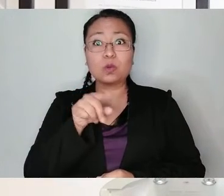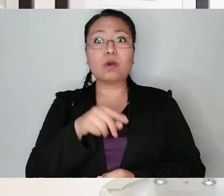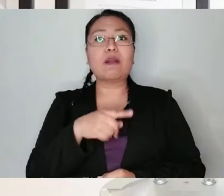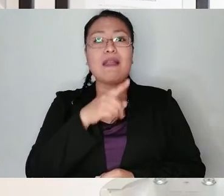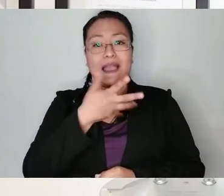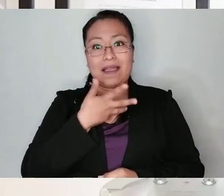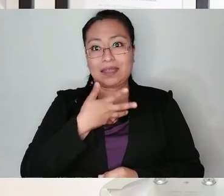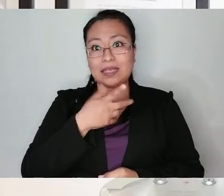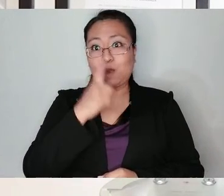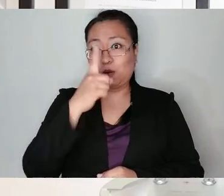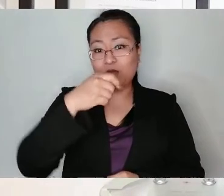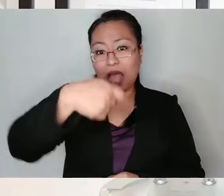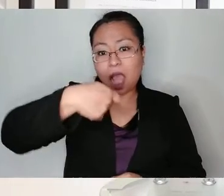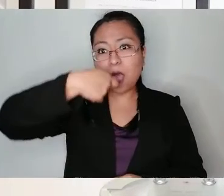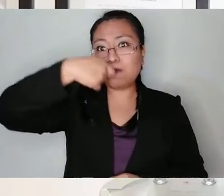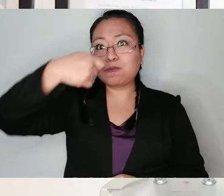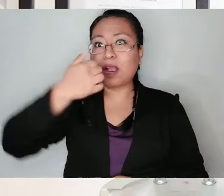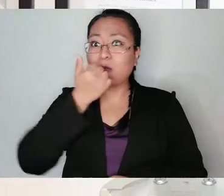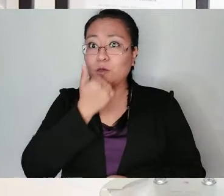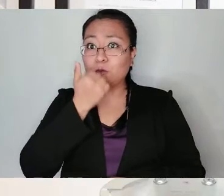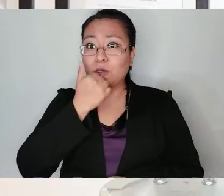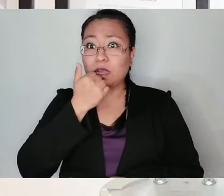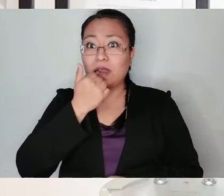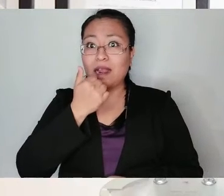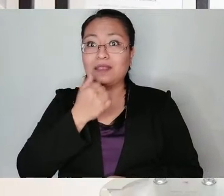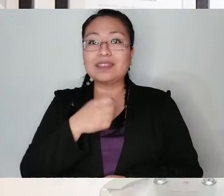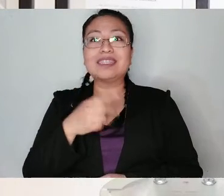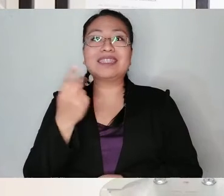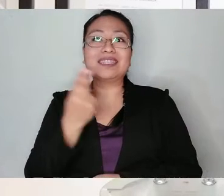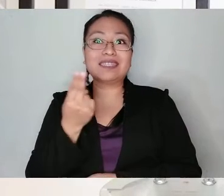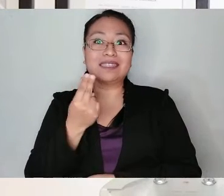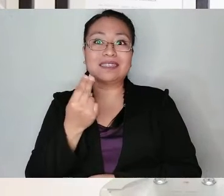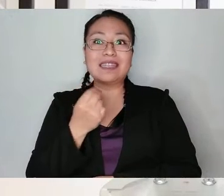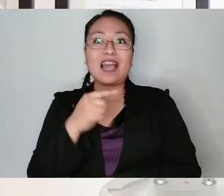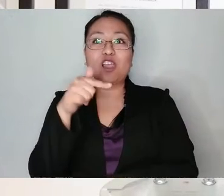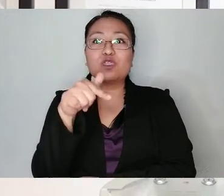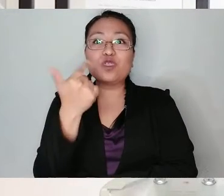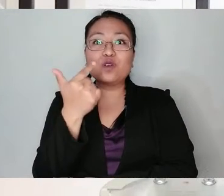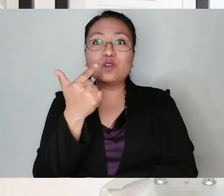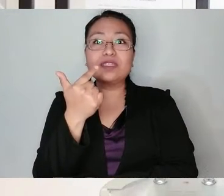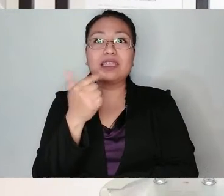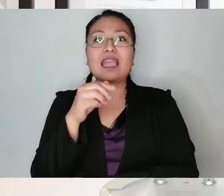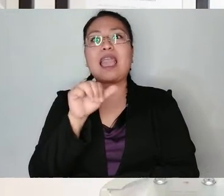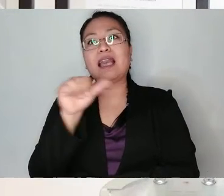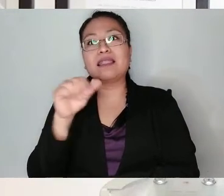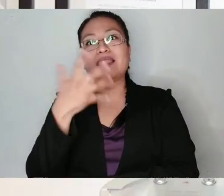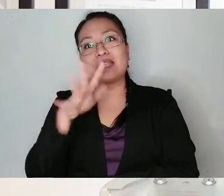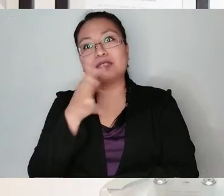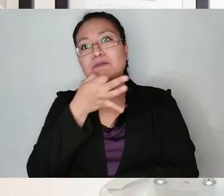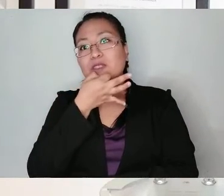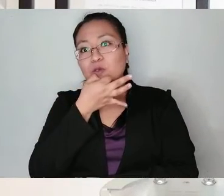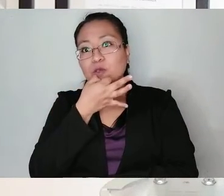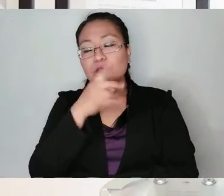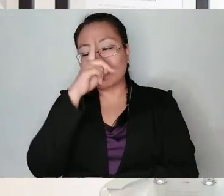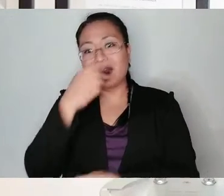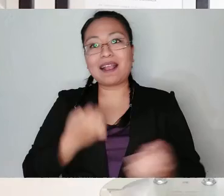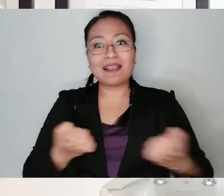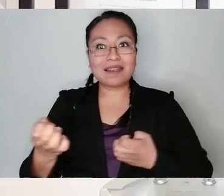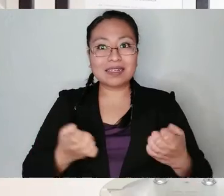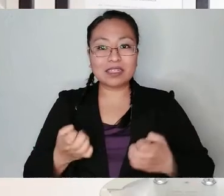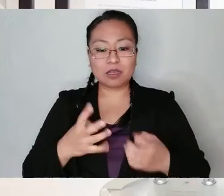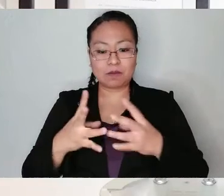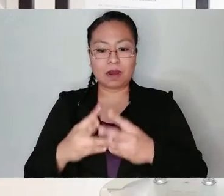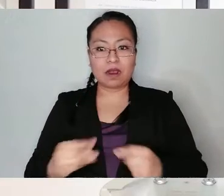nosotros consumimos, necesitamos entre 10 y 12 minutos de ejercicio físico moderado para quemar